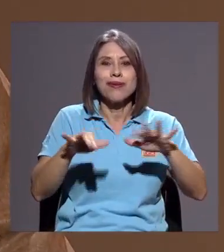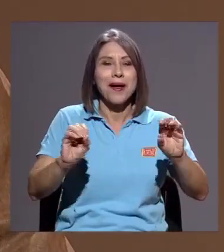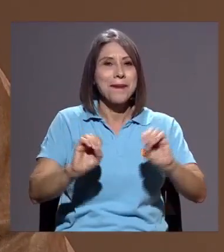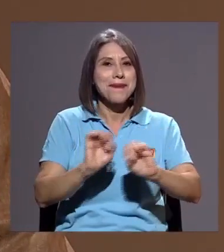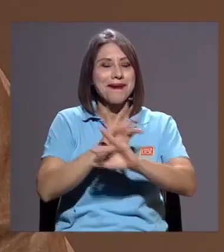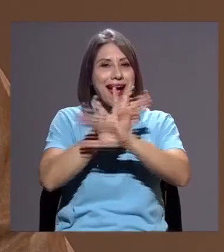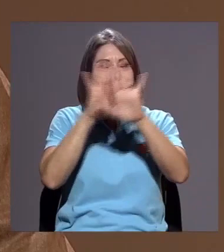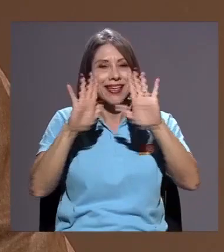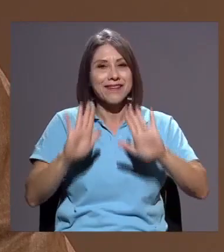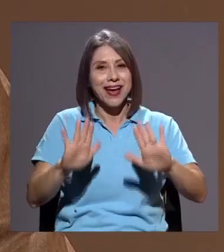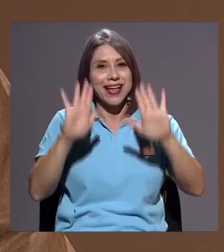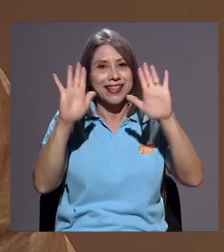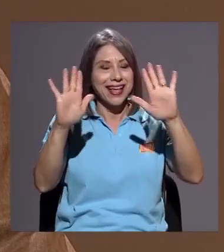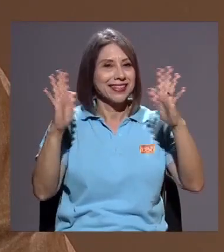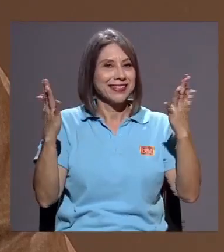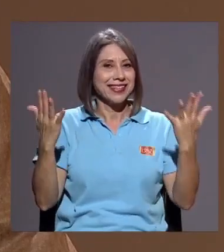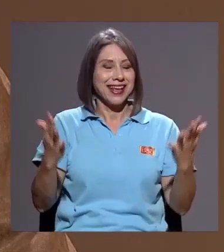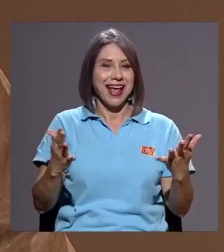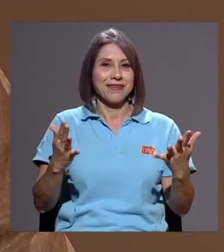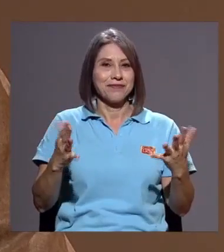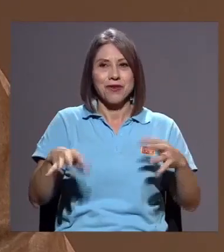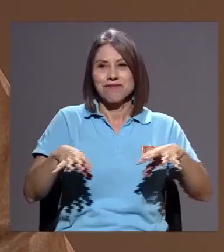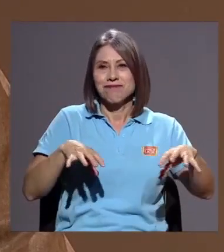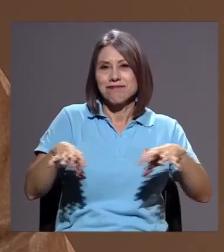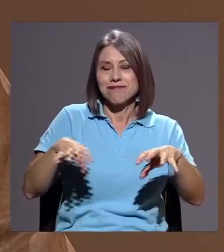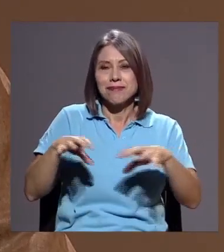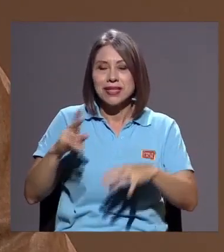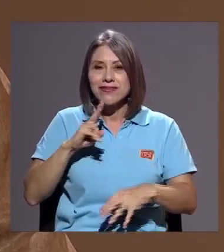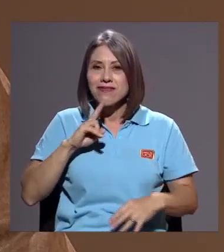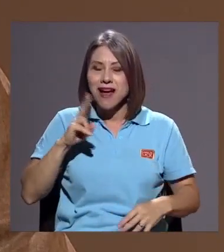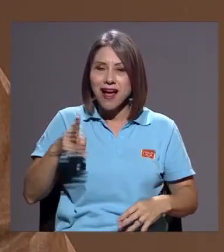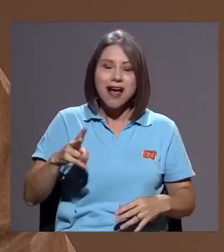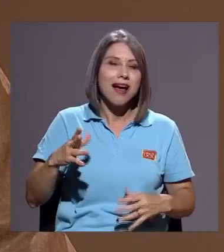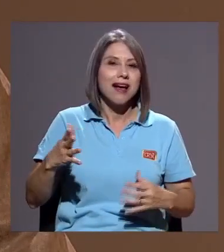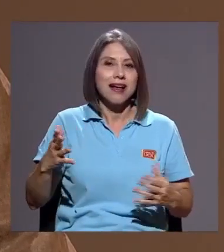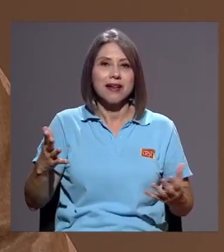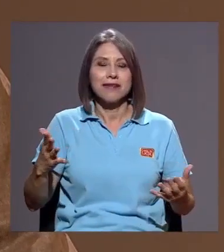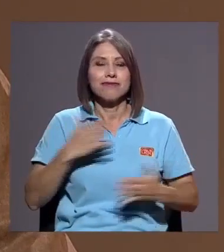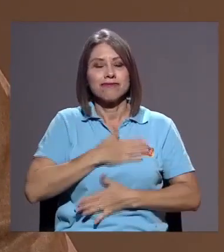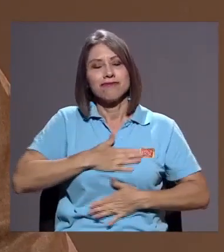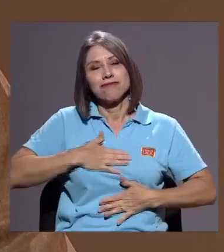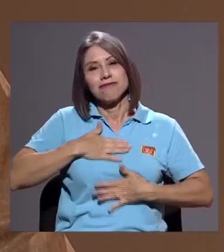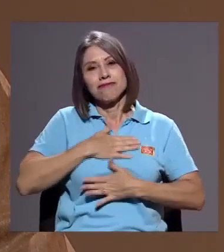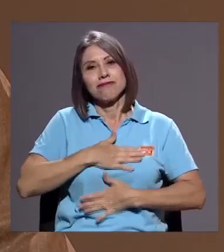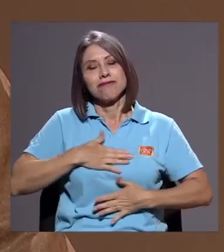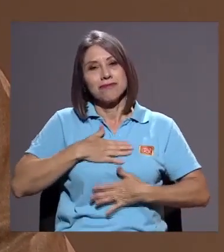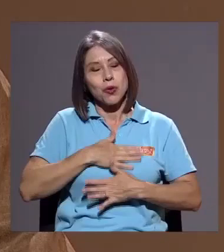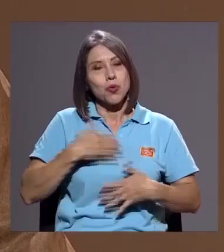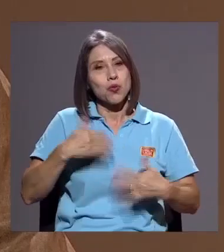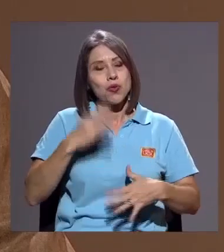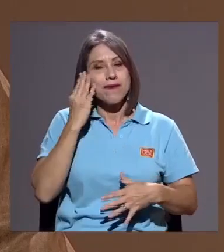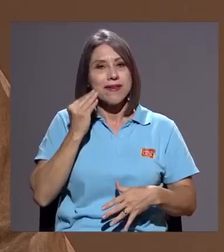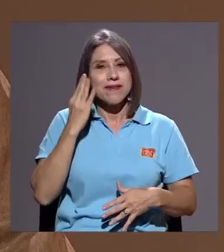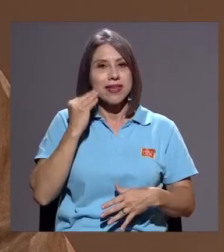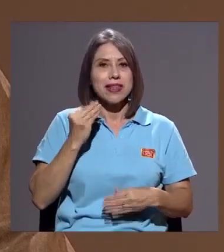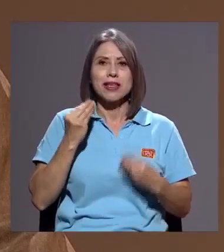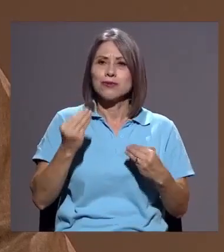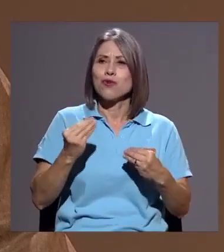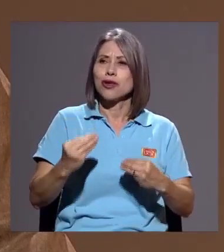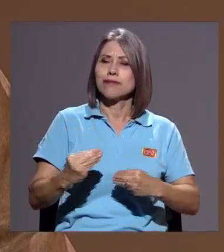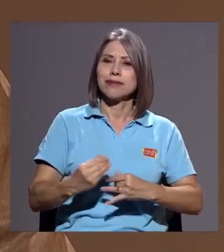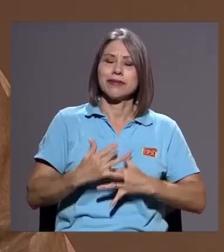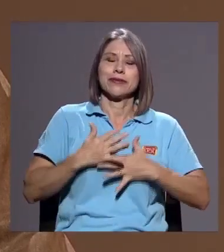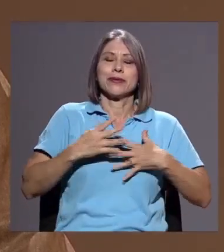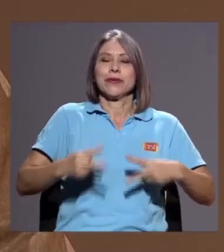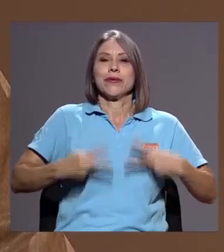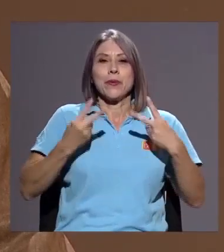¿verdad? Es realmente de disfrutar y de vivir porque es muy vital y